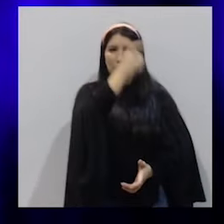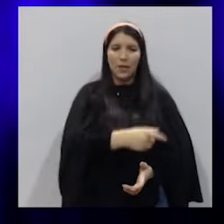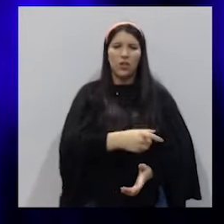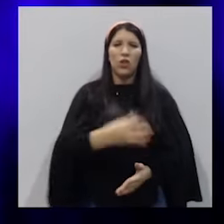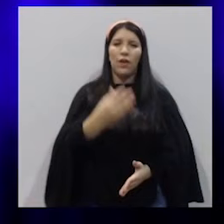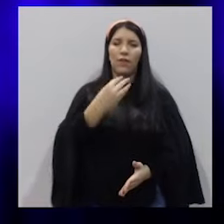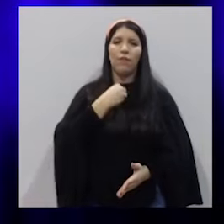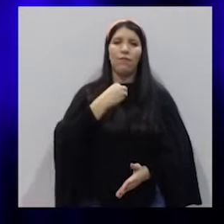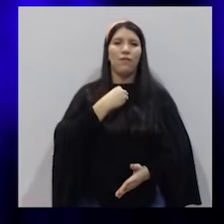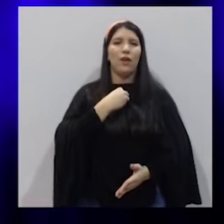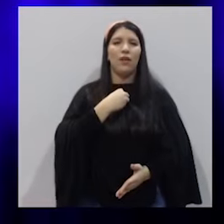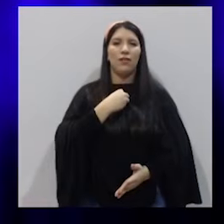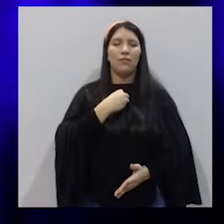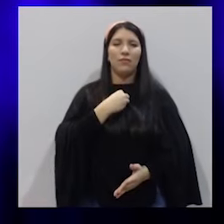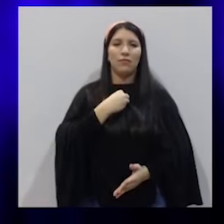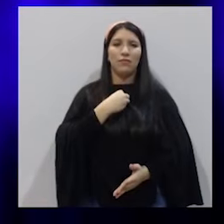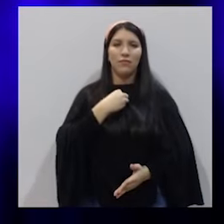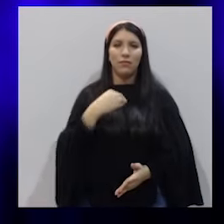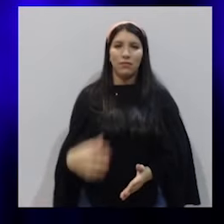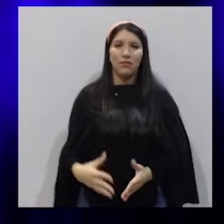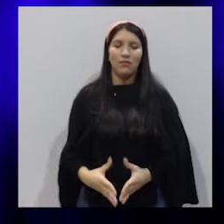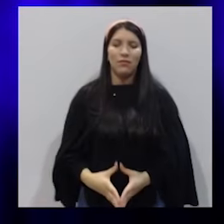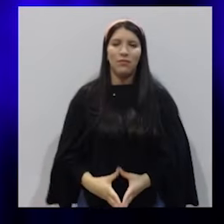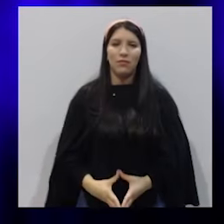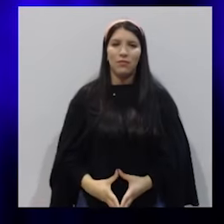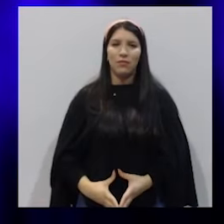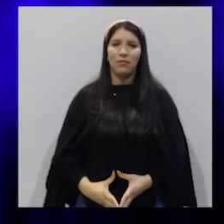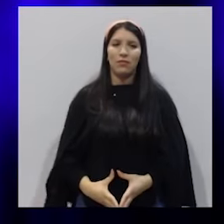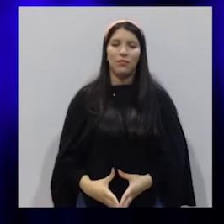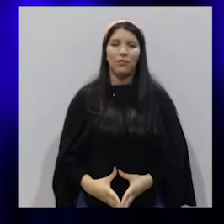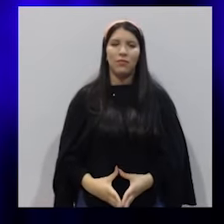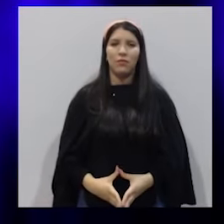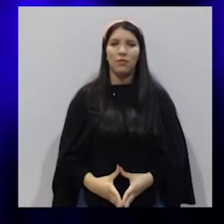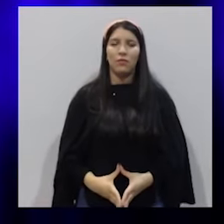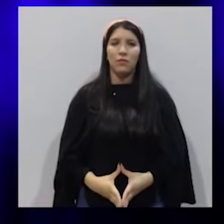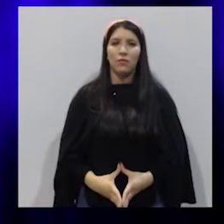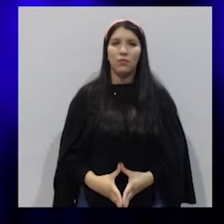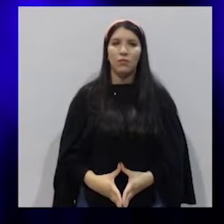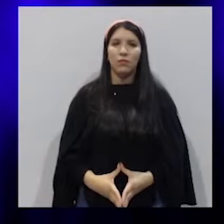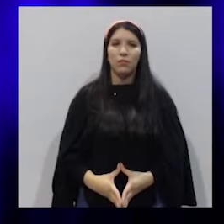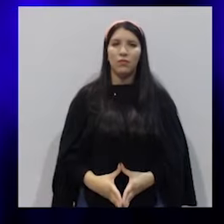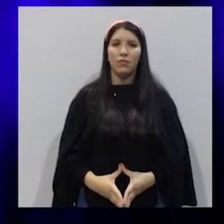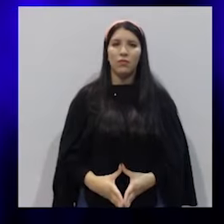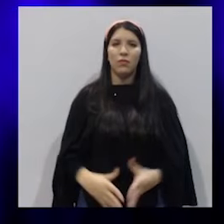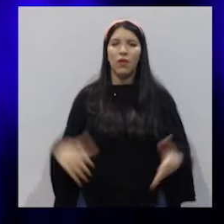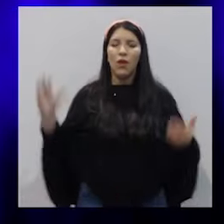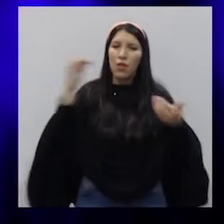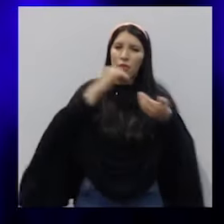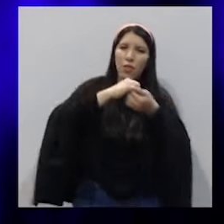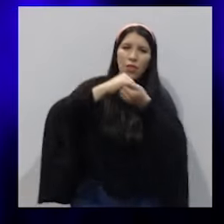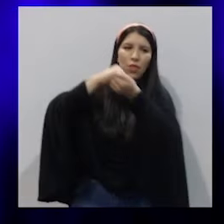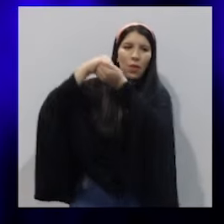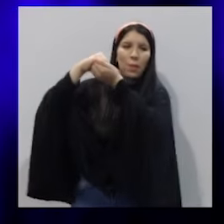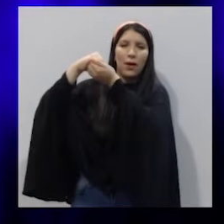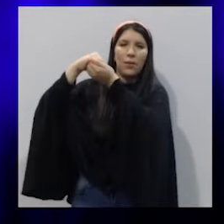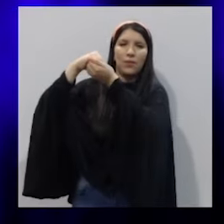como un daniel como una devora allí firmes tomado de la mano del señor y eso va a